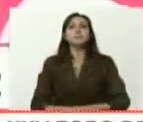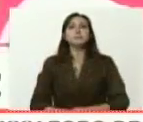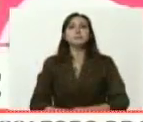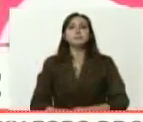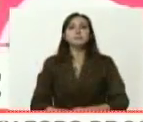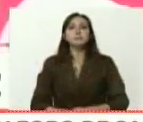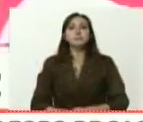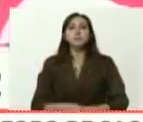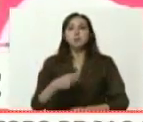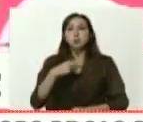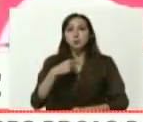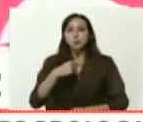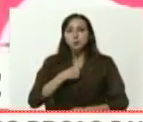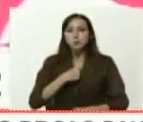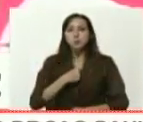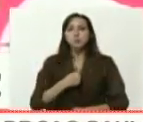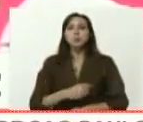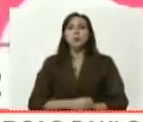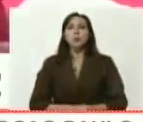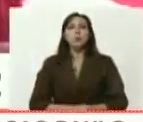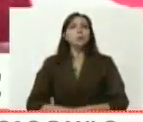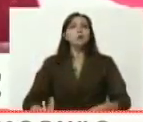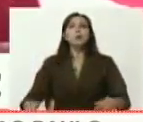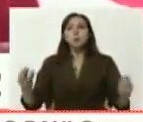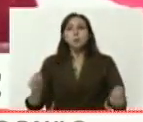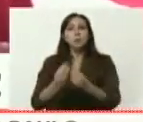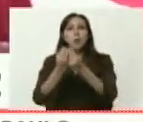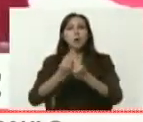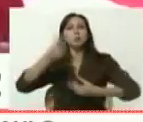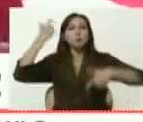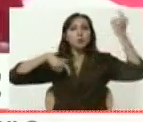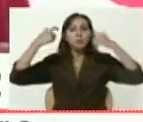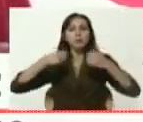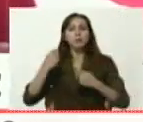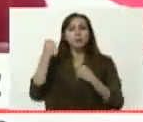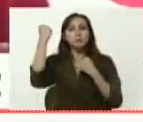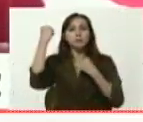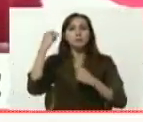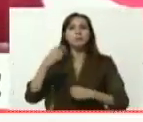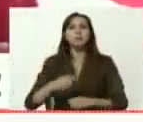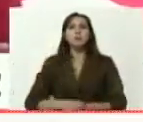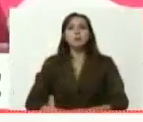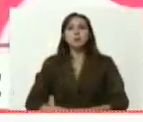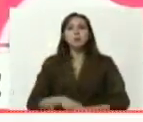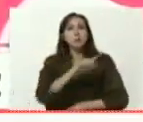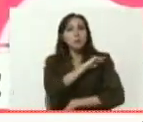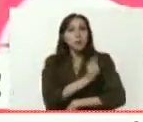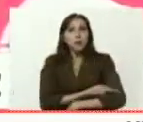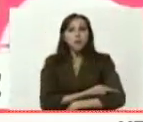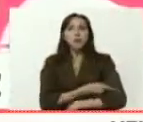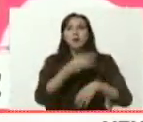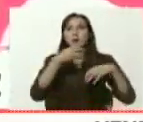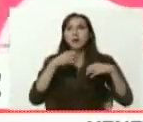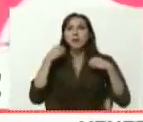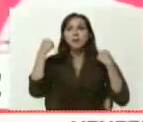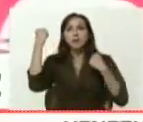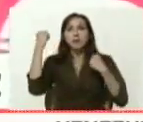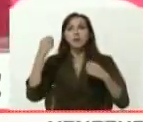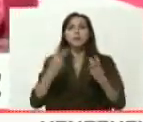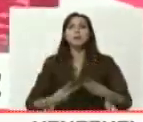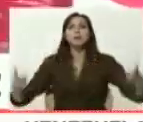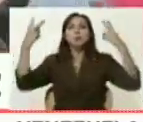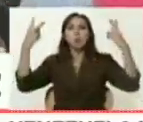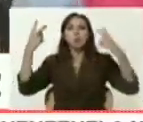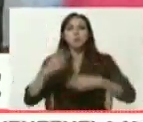estoy con la consigna del comandante. Unidad, lucha, batalla y victoria. Este es un acto victorioso.